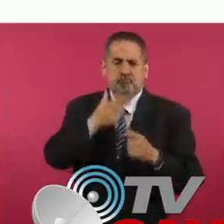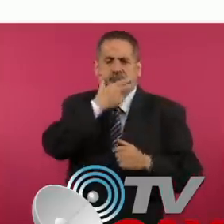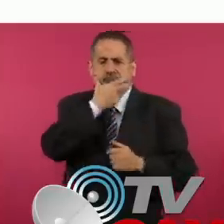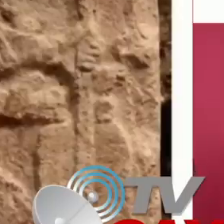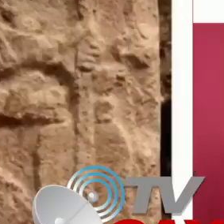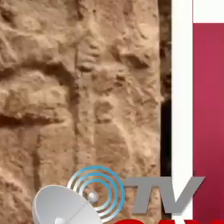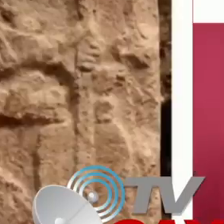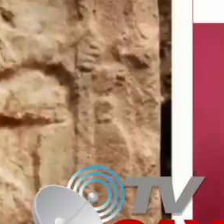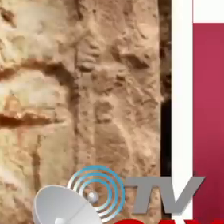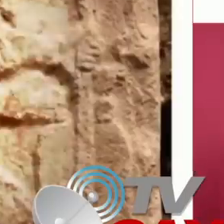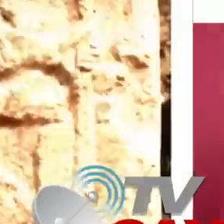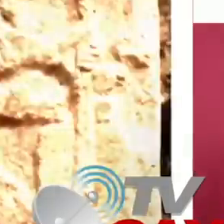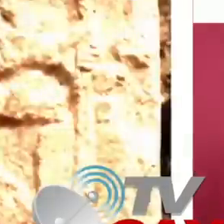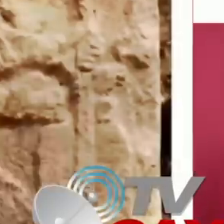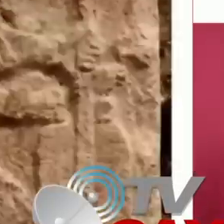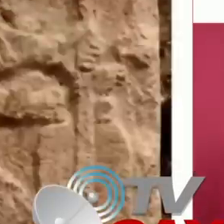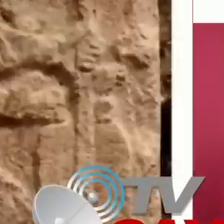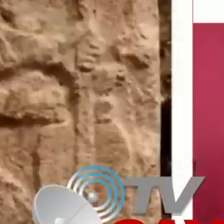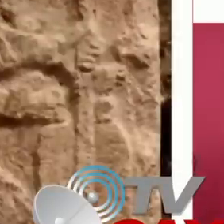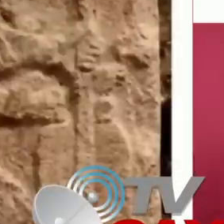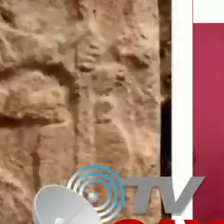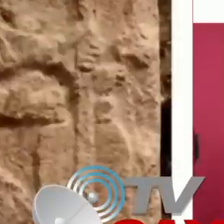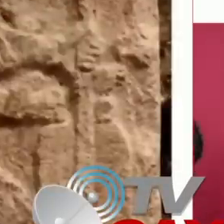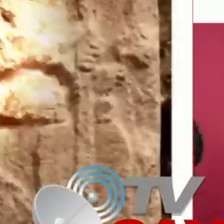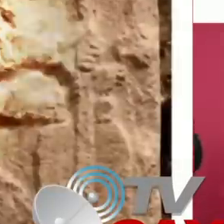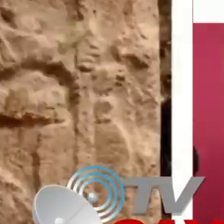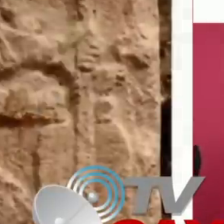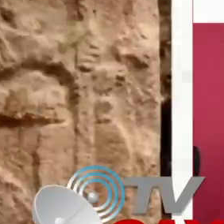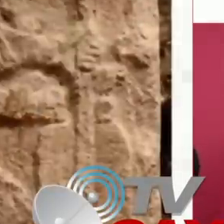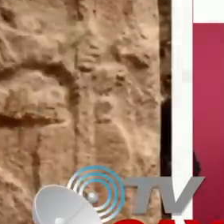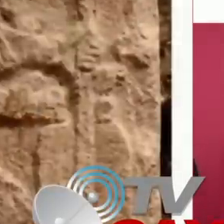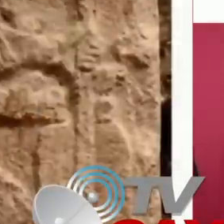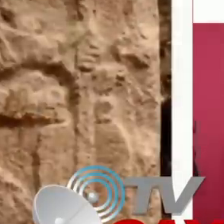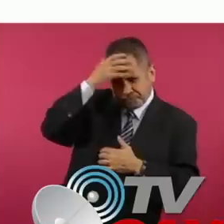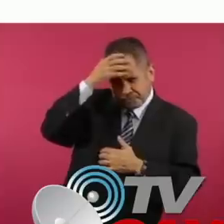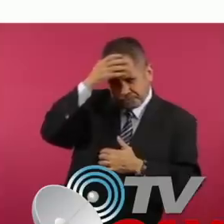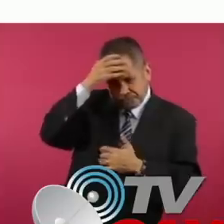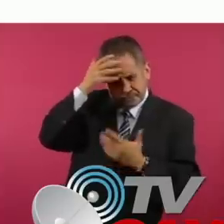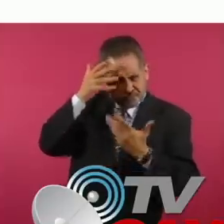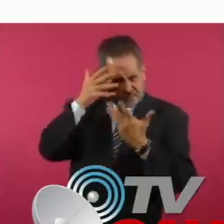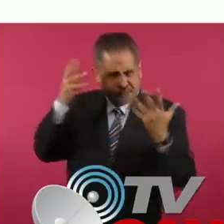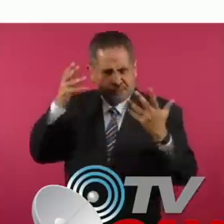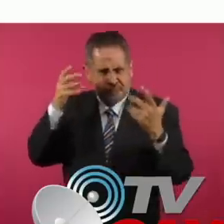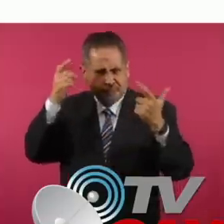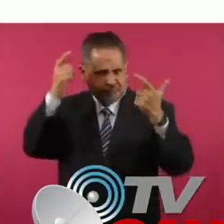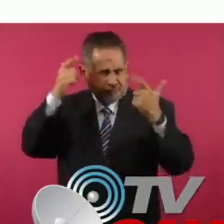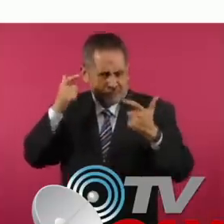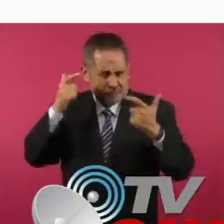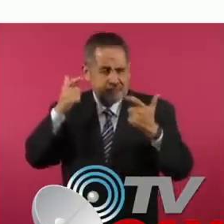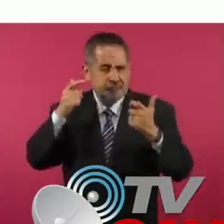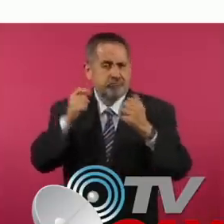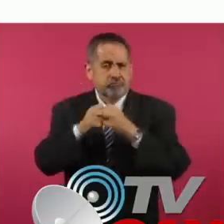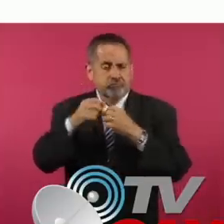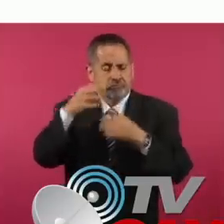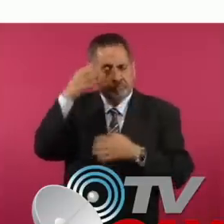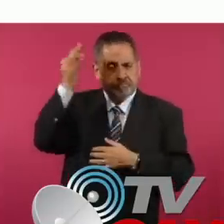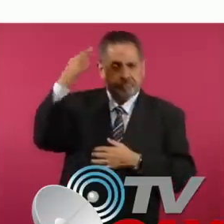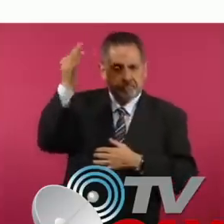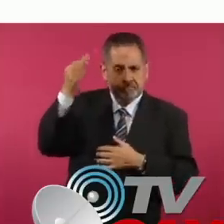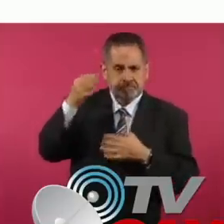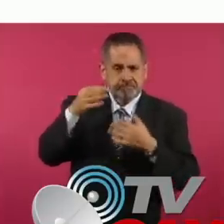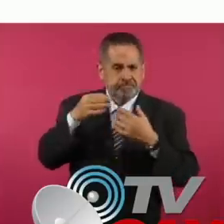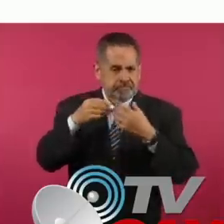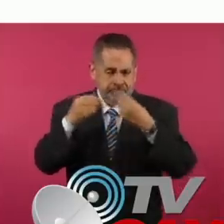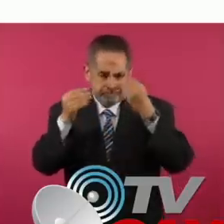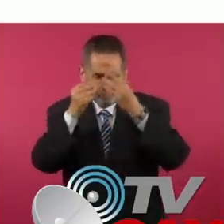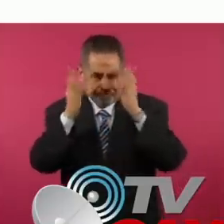con un gran sombrero o tocado de ala ancha con plumas y